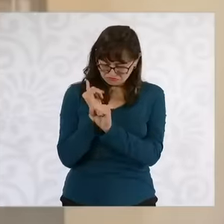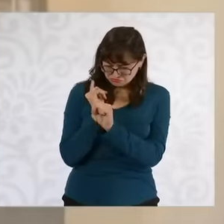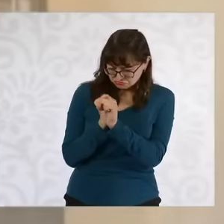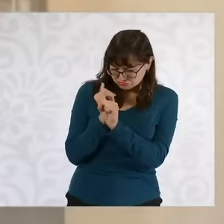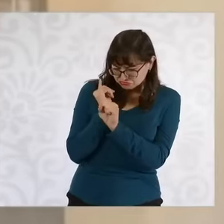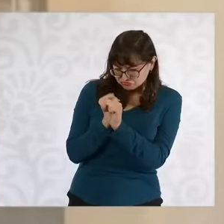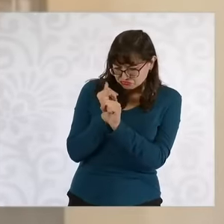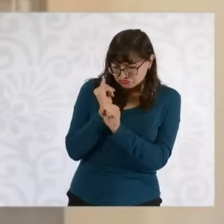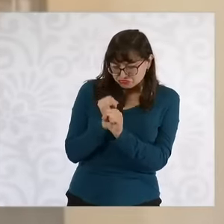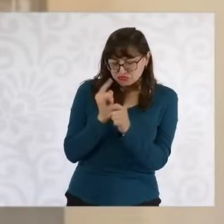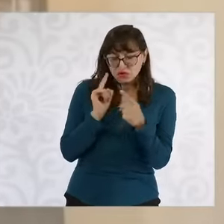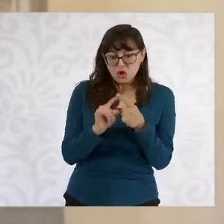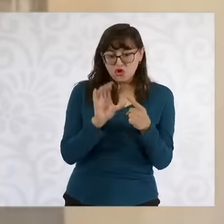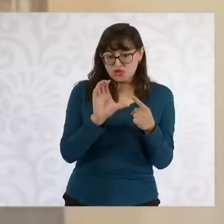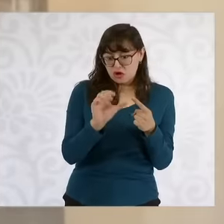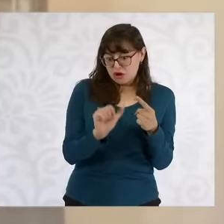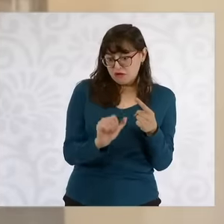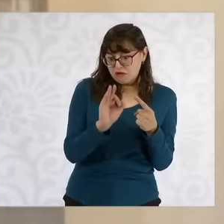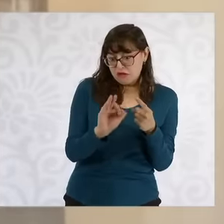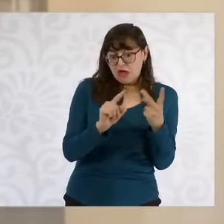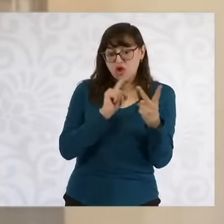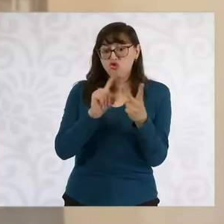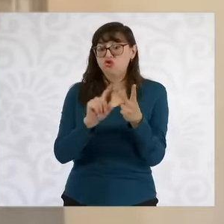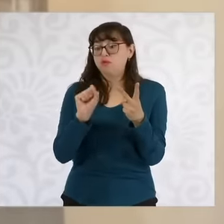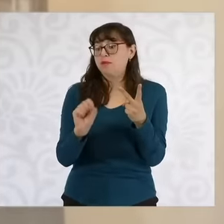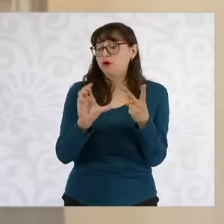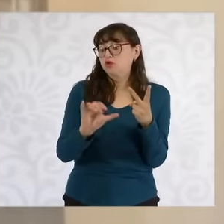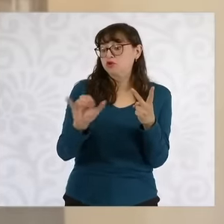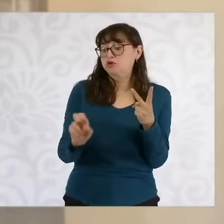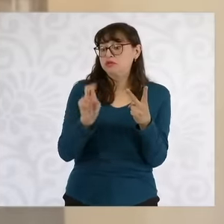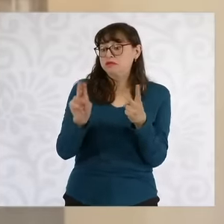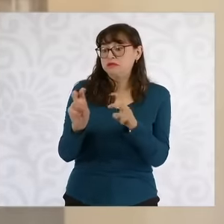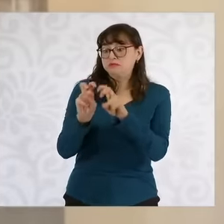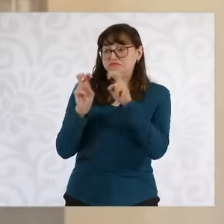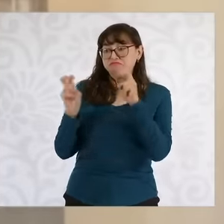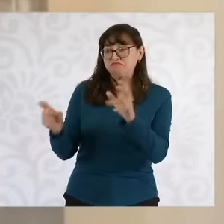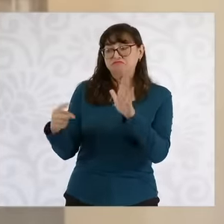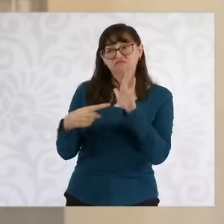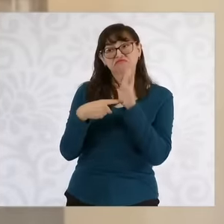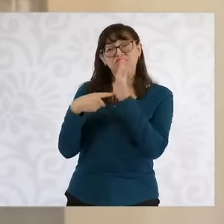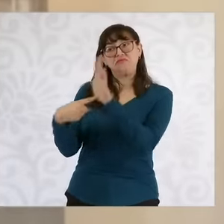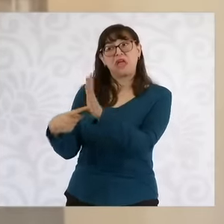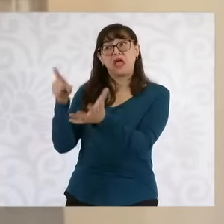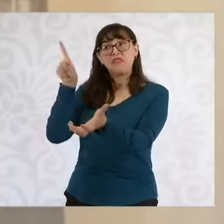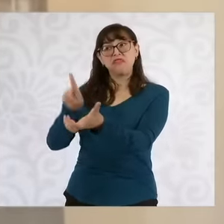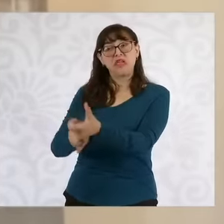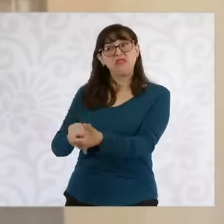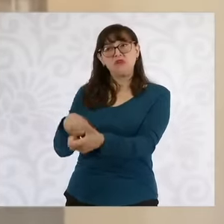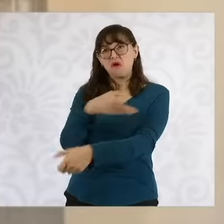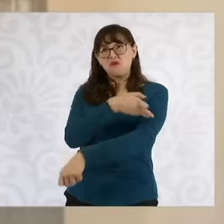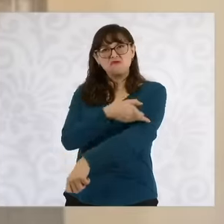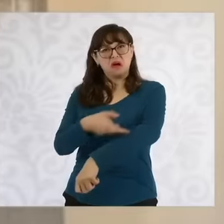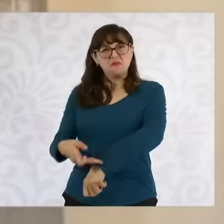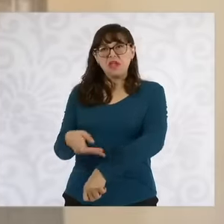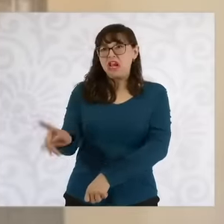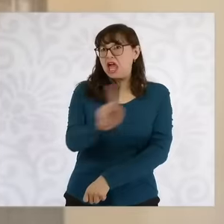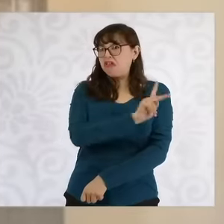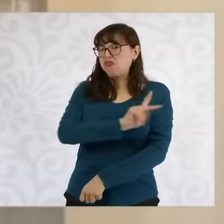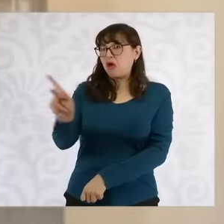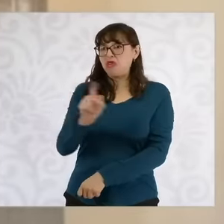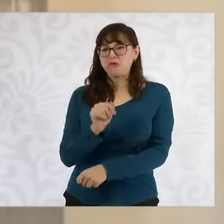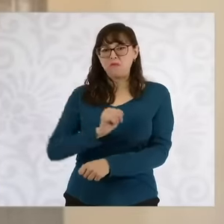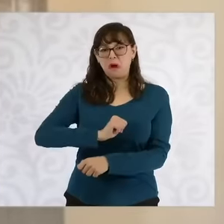y a los ministros de la Suprema Corte de Justicia de la Nación desnuda el nepotismo imperante en el Poder Judicial de la